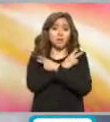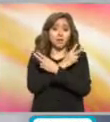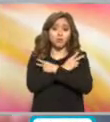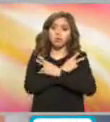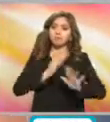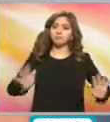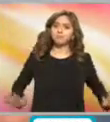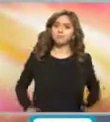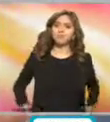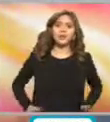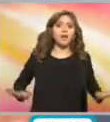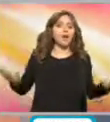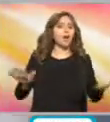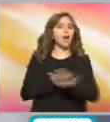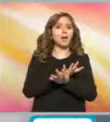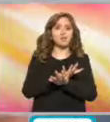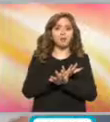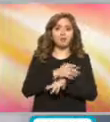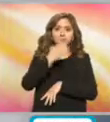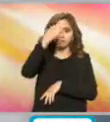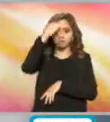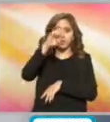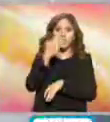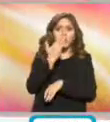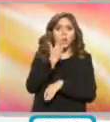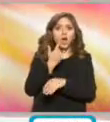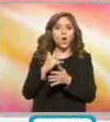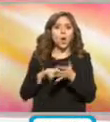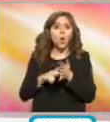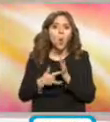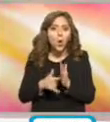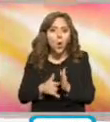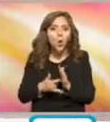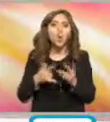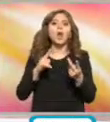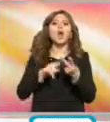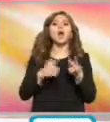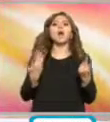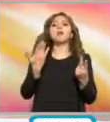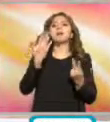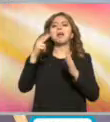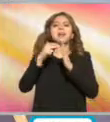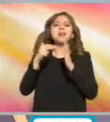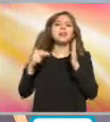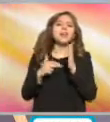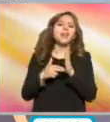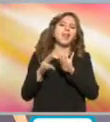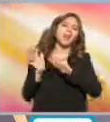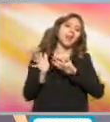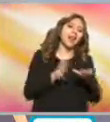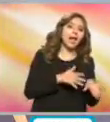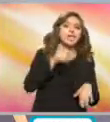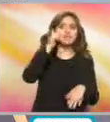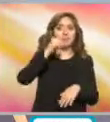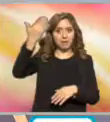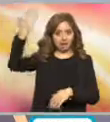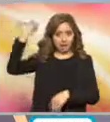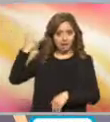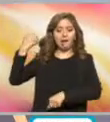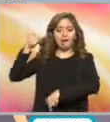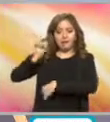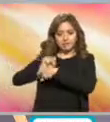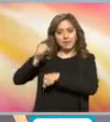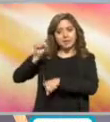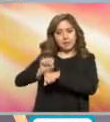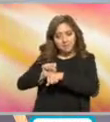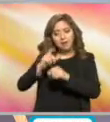distinto, ¿no? En el que pues, no hay un horario, no hay ciertas reglas que normalmente existen, ¿no? La tarea.